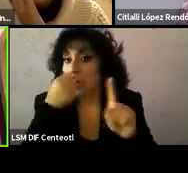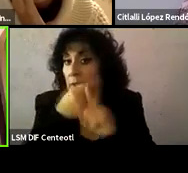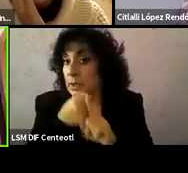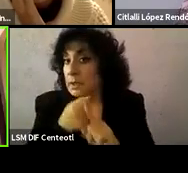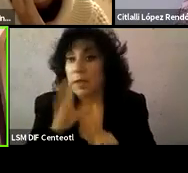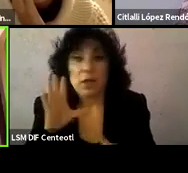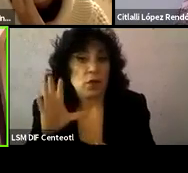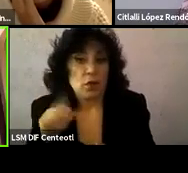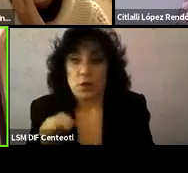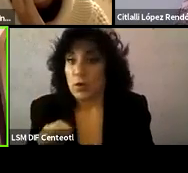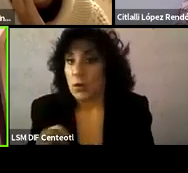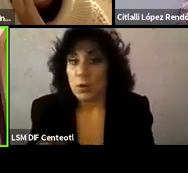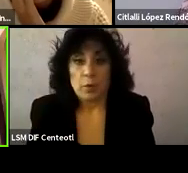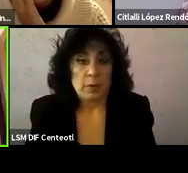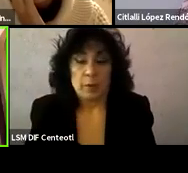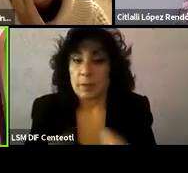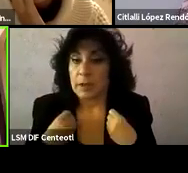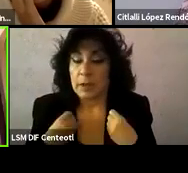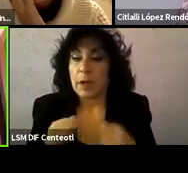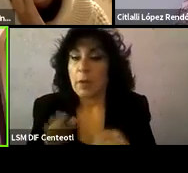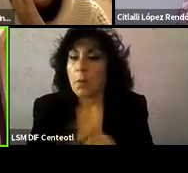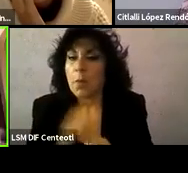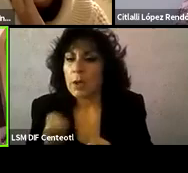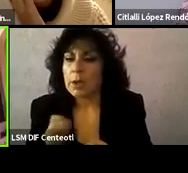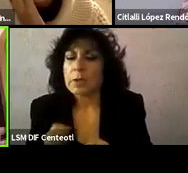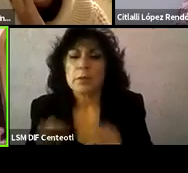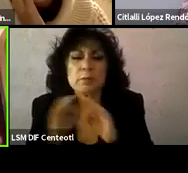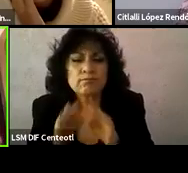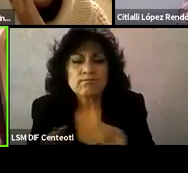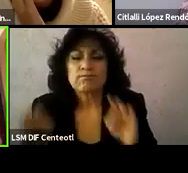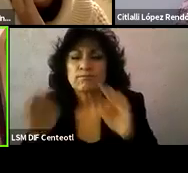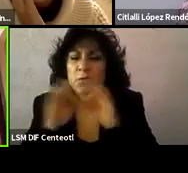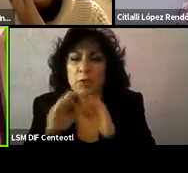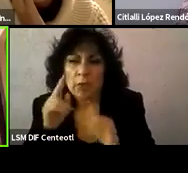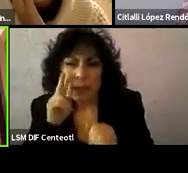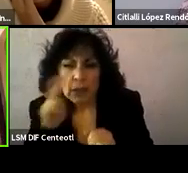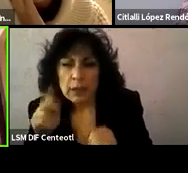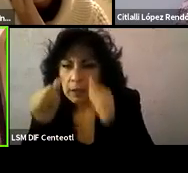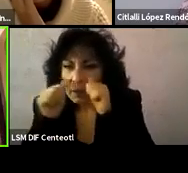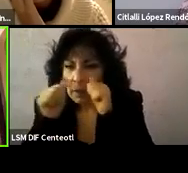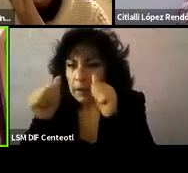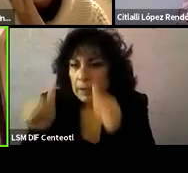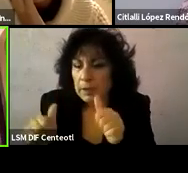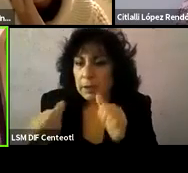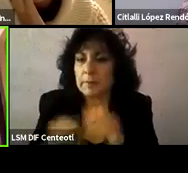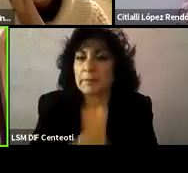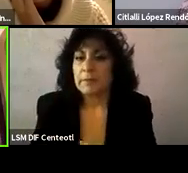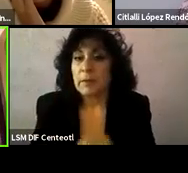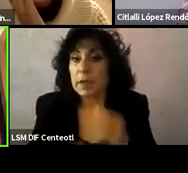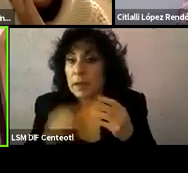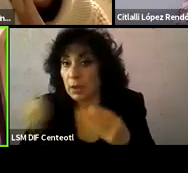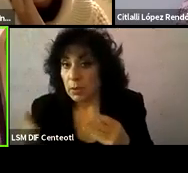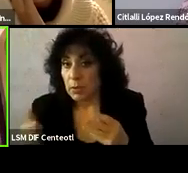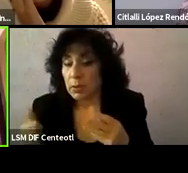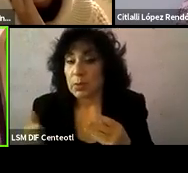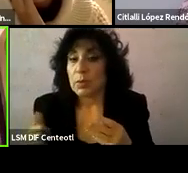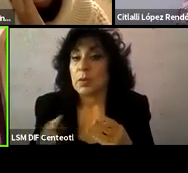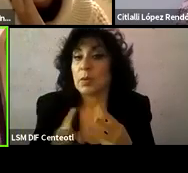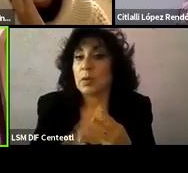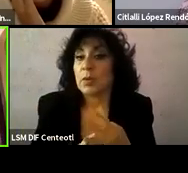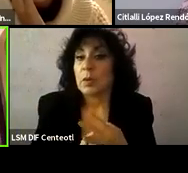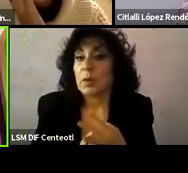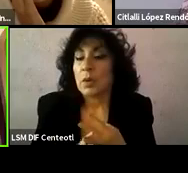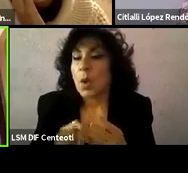ese sentido habría que ir viendo. Y tenemos otro que menos aún. O sea, no hay consejos de participación, digo, no hay comités o